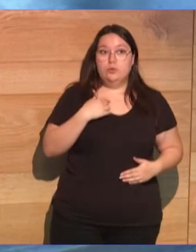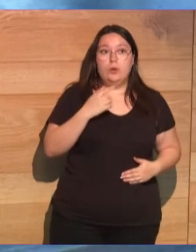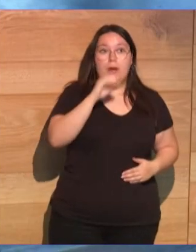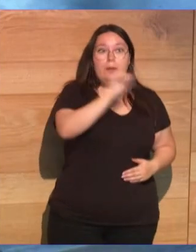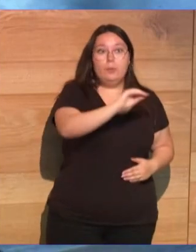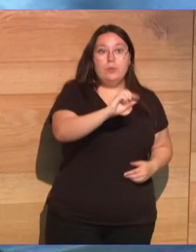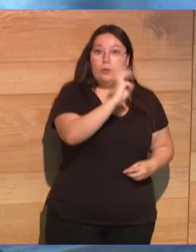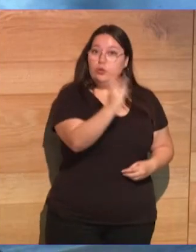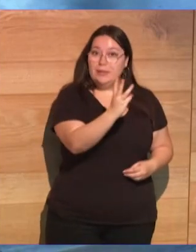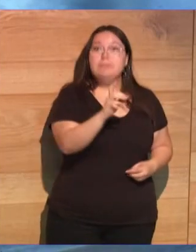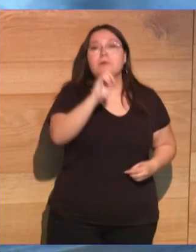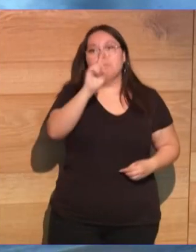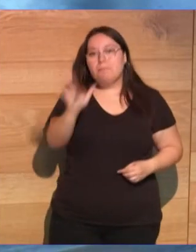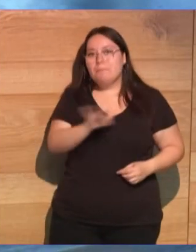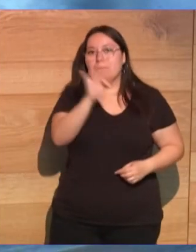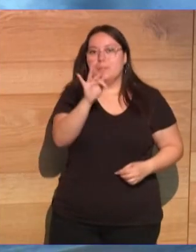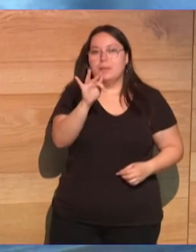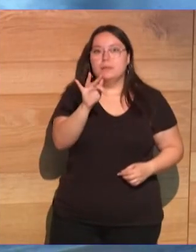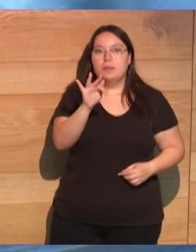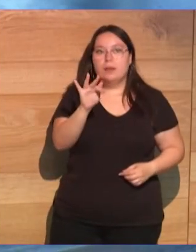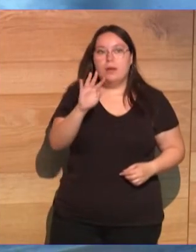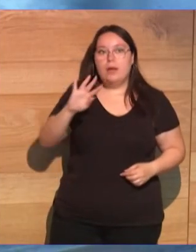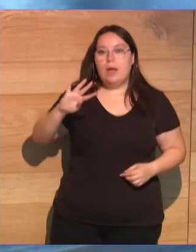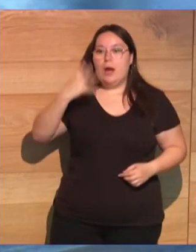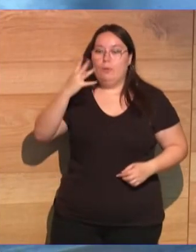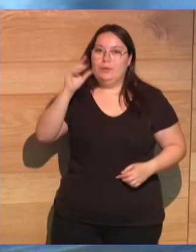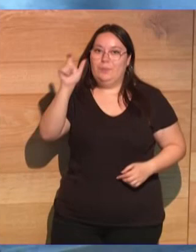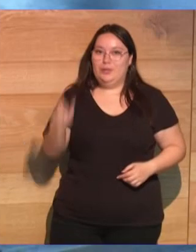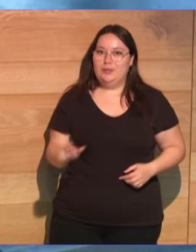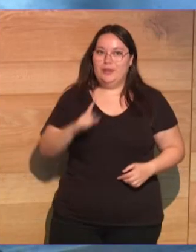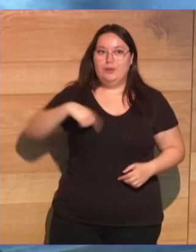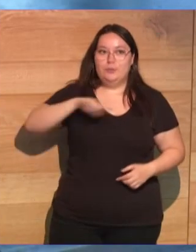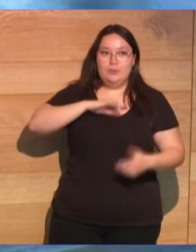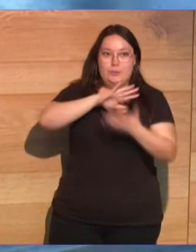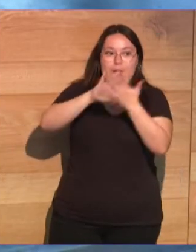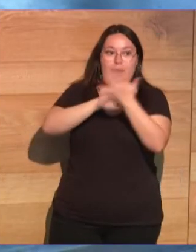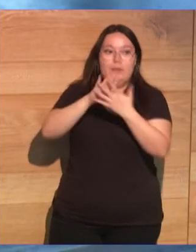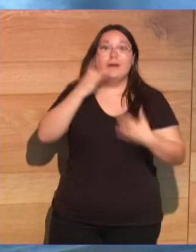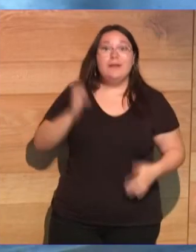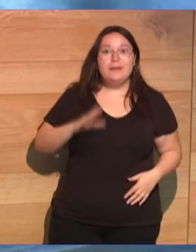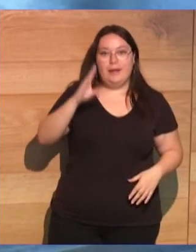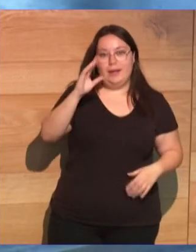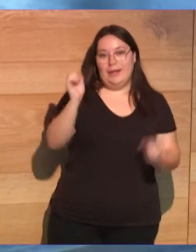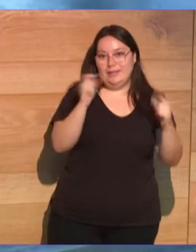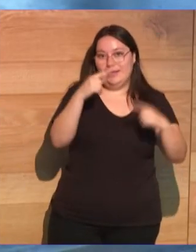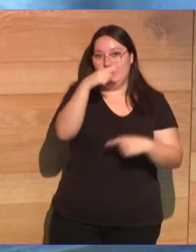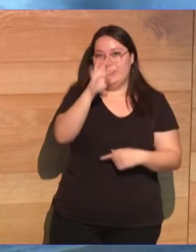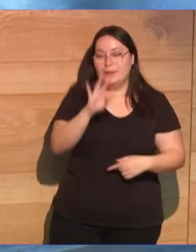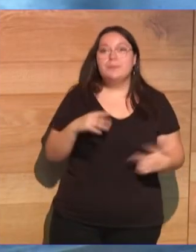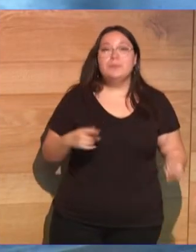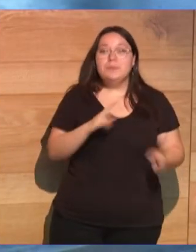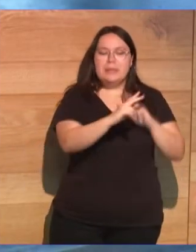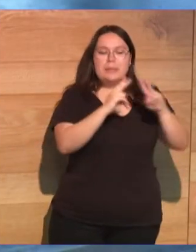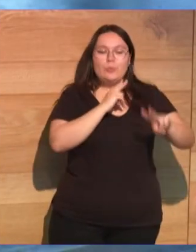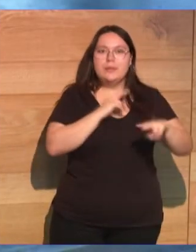planteado a vosotros tres, sino que se la he planteado al cuarto ente del que hemos estado hablando todo el tiempo, que es ChatGPT. Y ChatGPT lo que